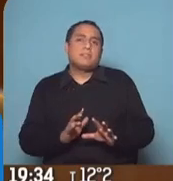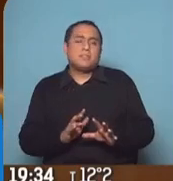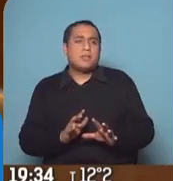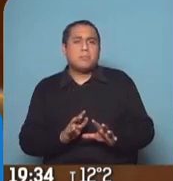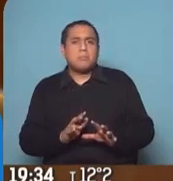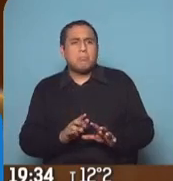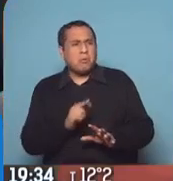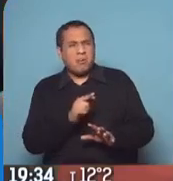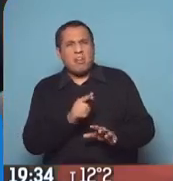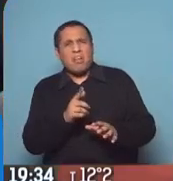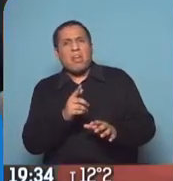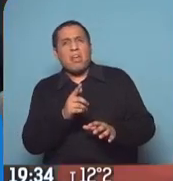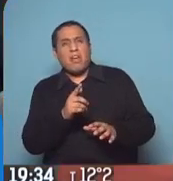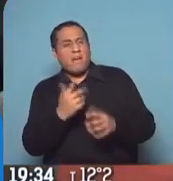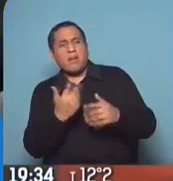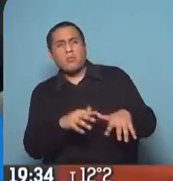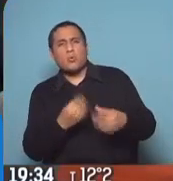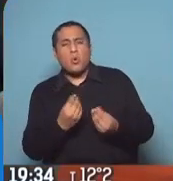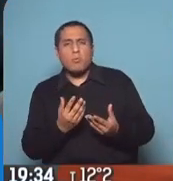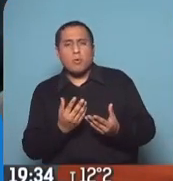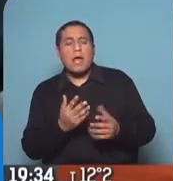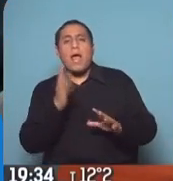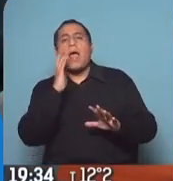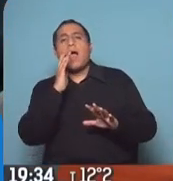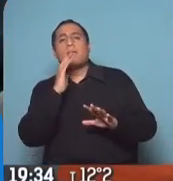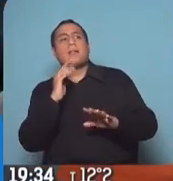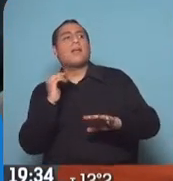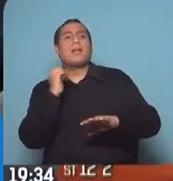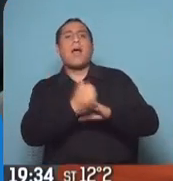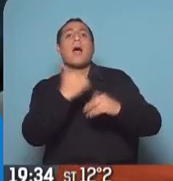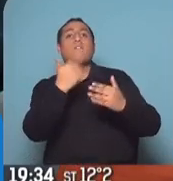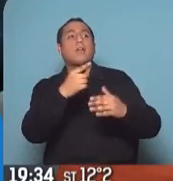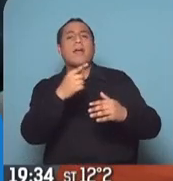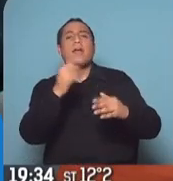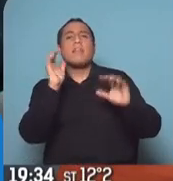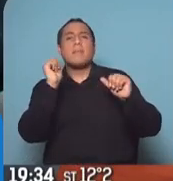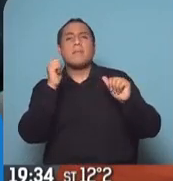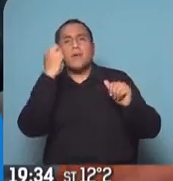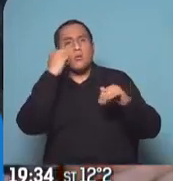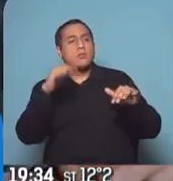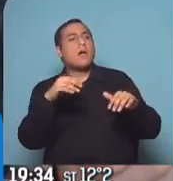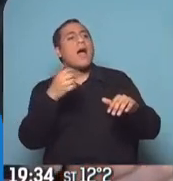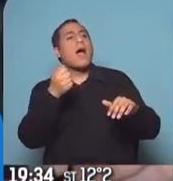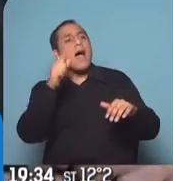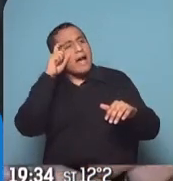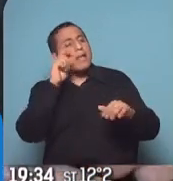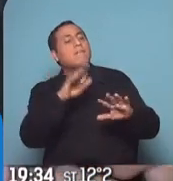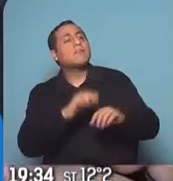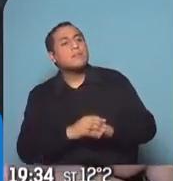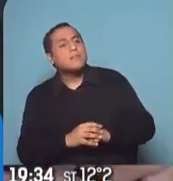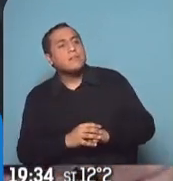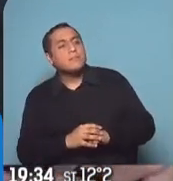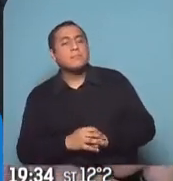renuncia que hace Fernando. María Cristina, vamos al móvil un momento, Sí. que justamente lo están despidiendo Claro. allí en el Congreso. Alejandra, por favor. Así